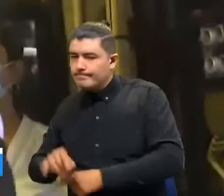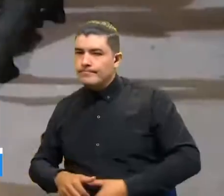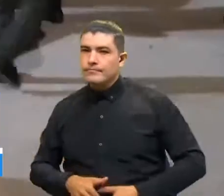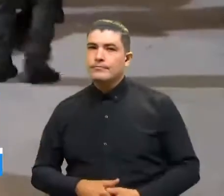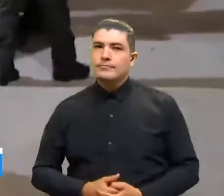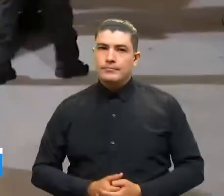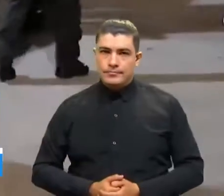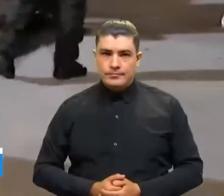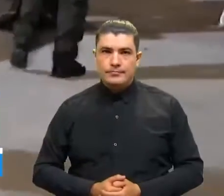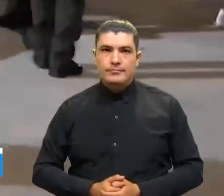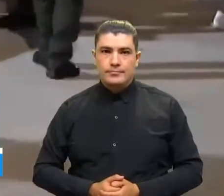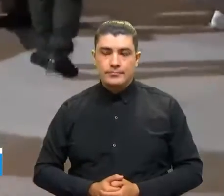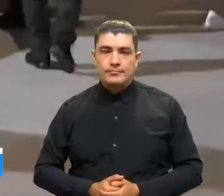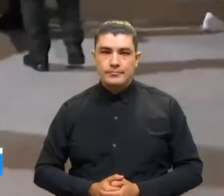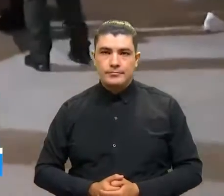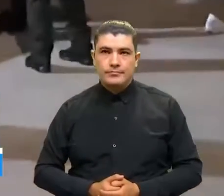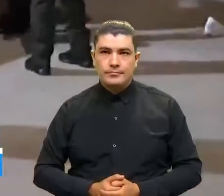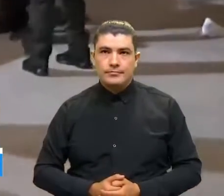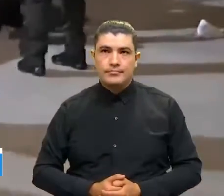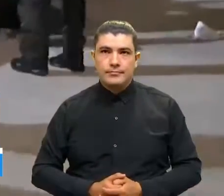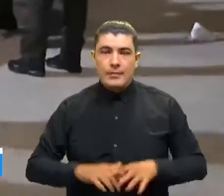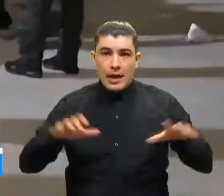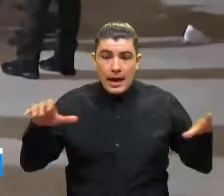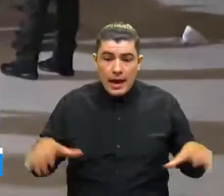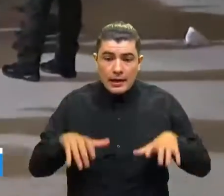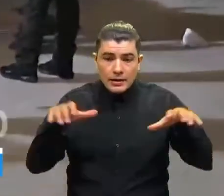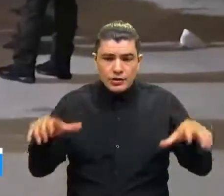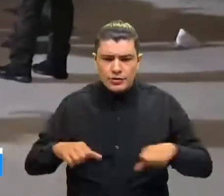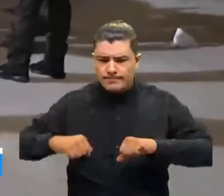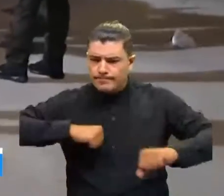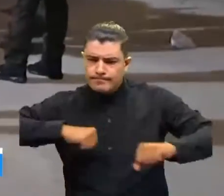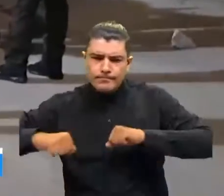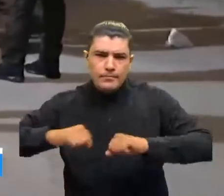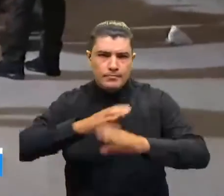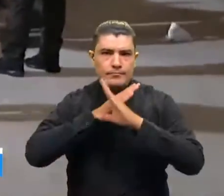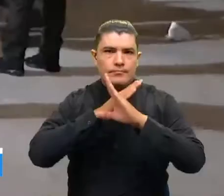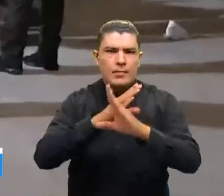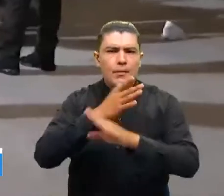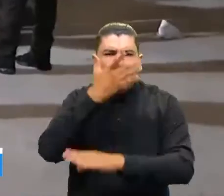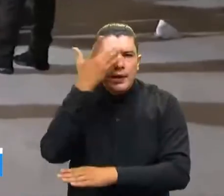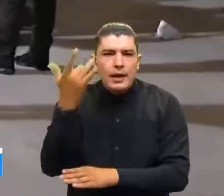fuerza pública. Se espera que se tomen medidas preventivas ante los posibles